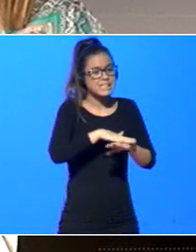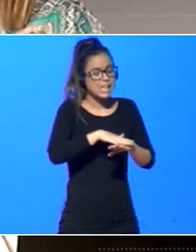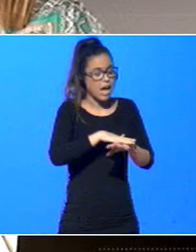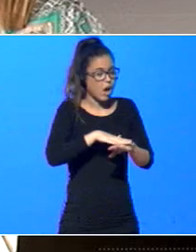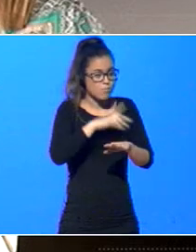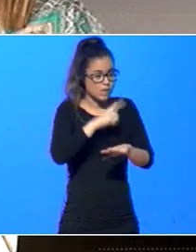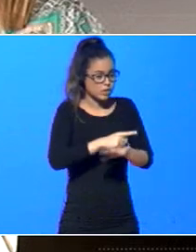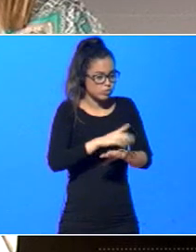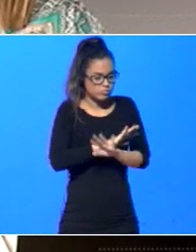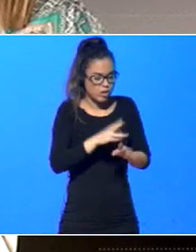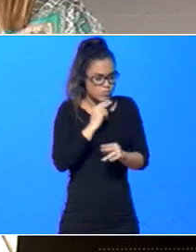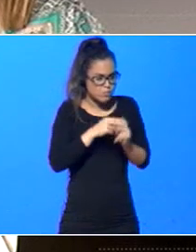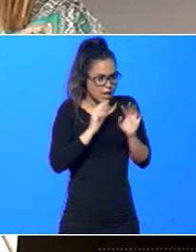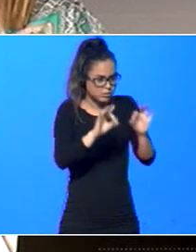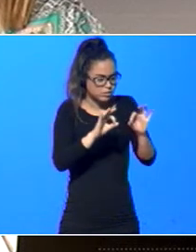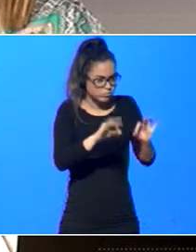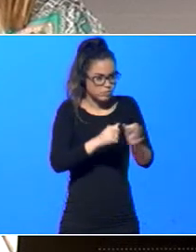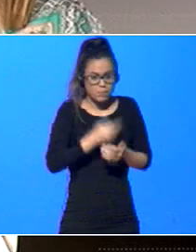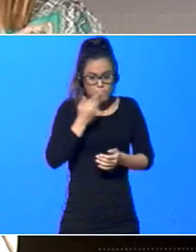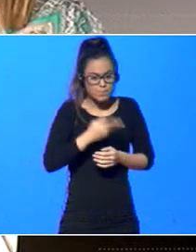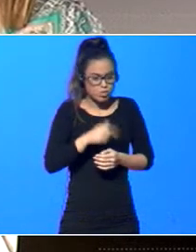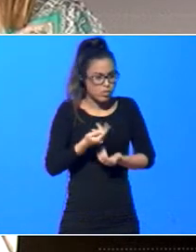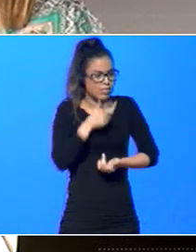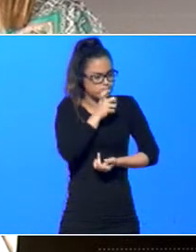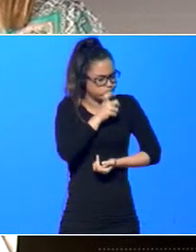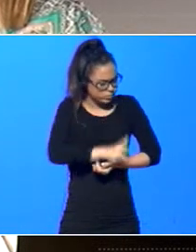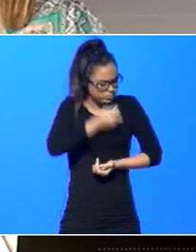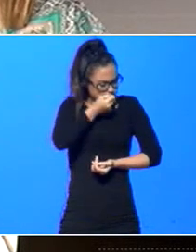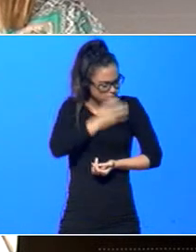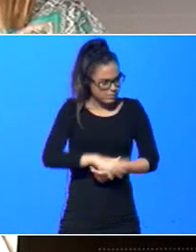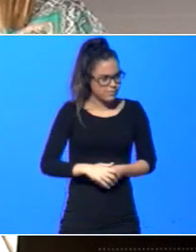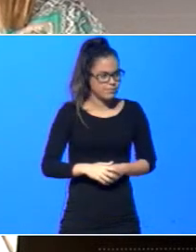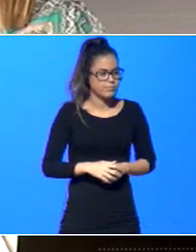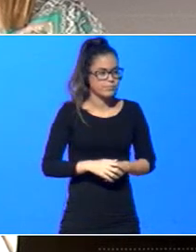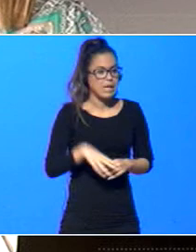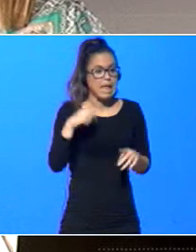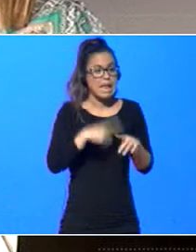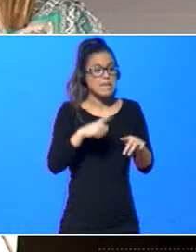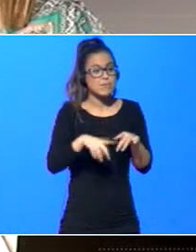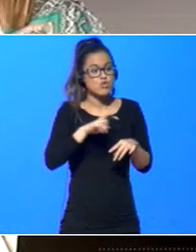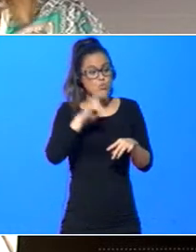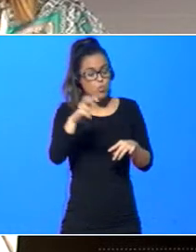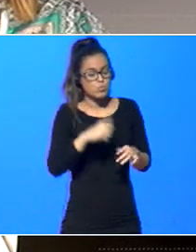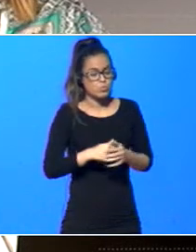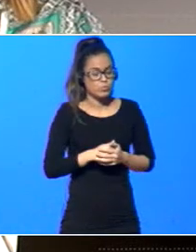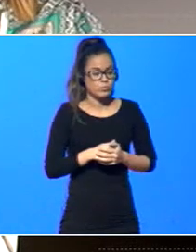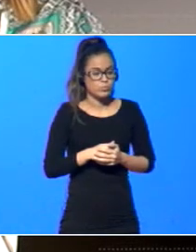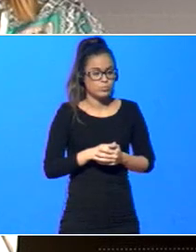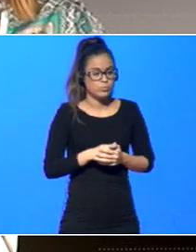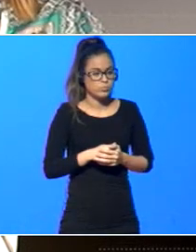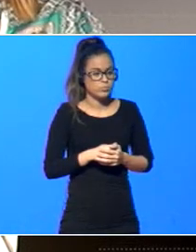así, y es muy importante también decirlo así. Hay otro elemento que creo que es